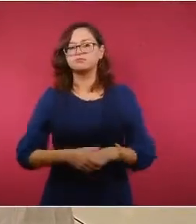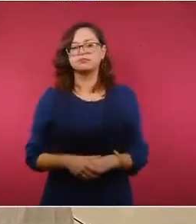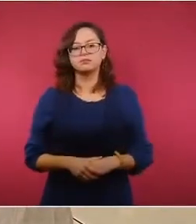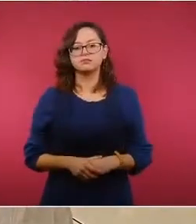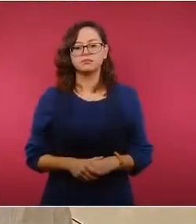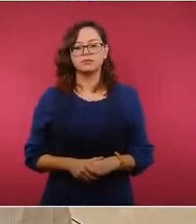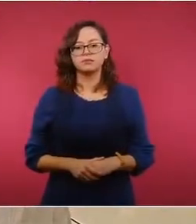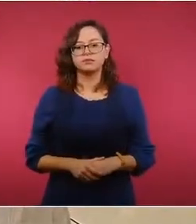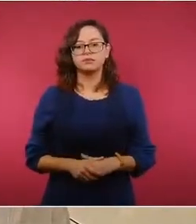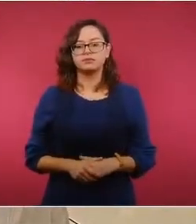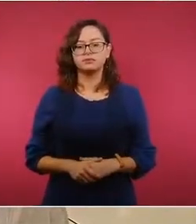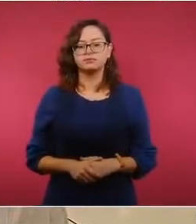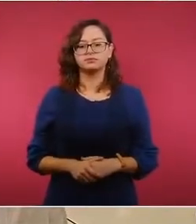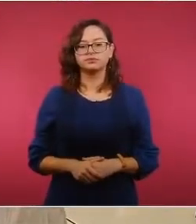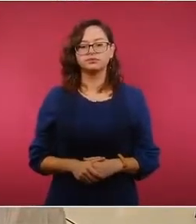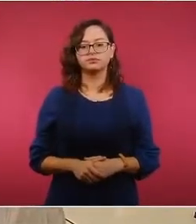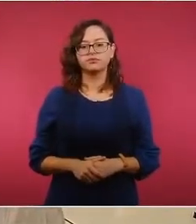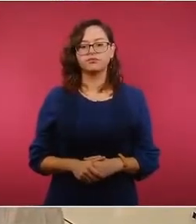presentó